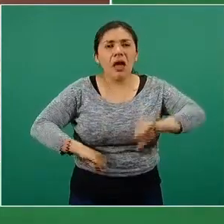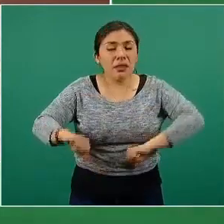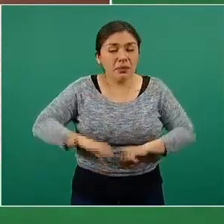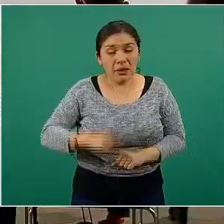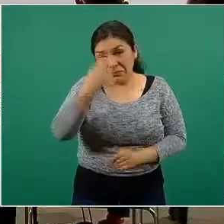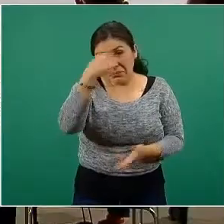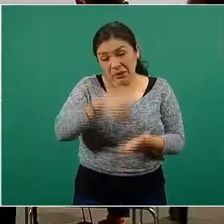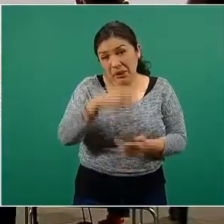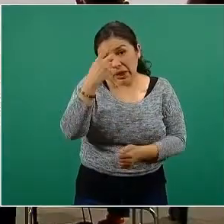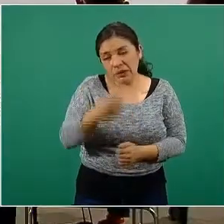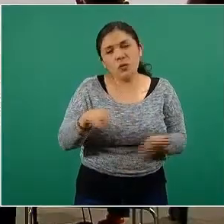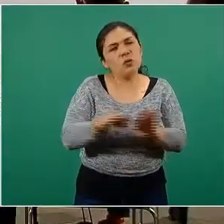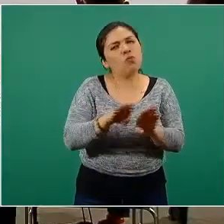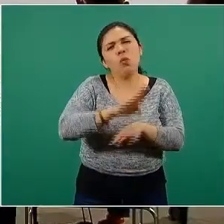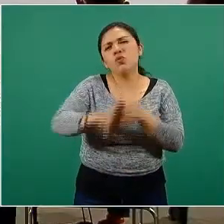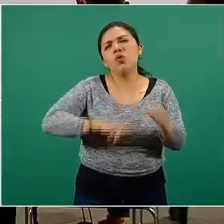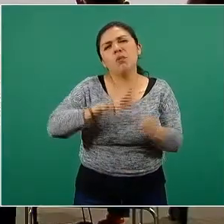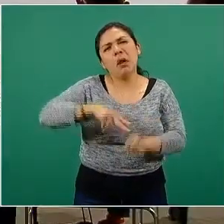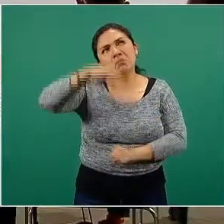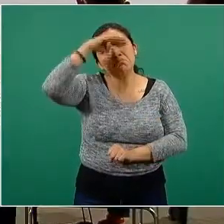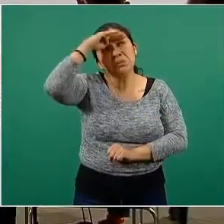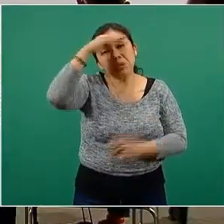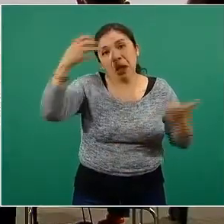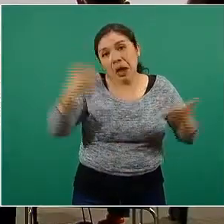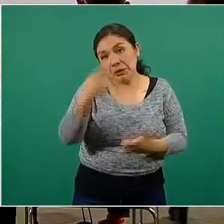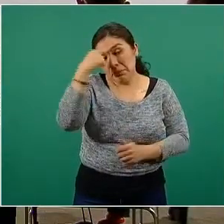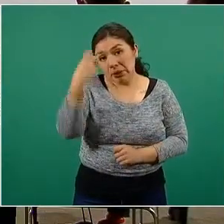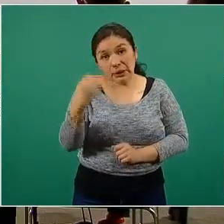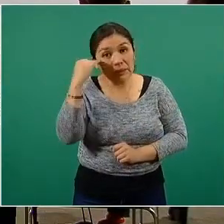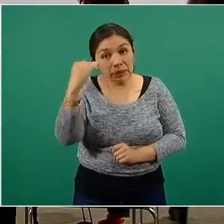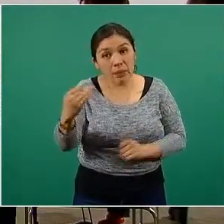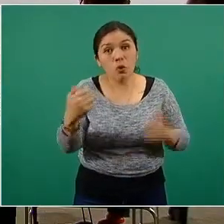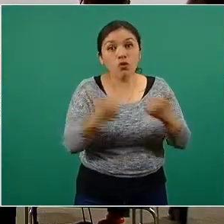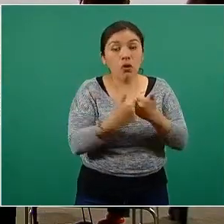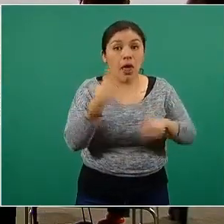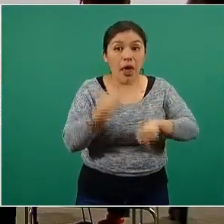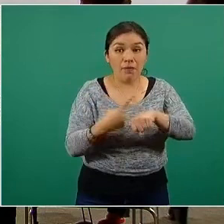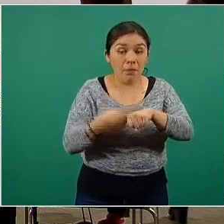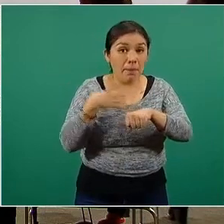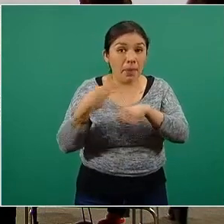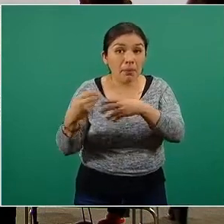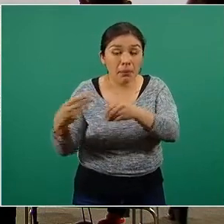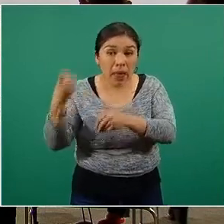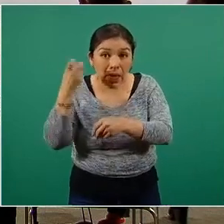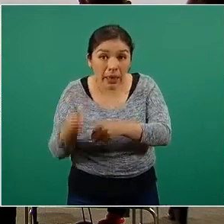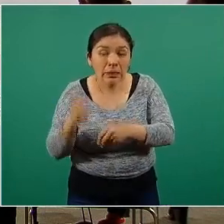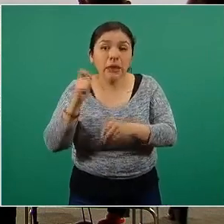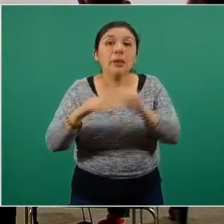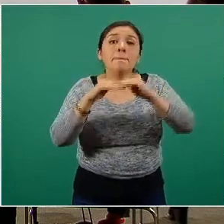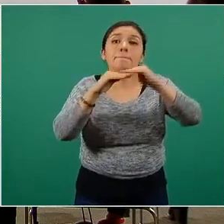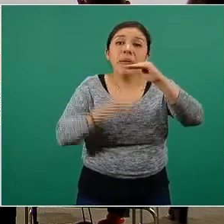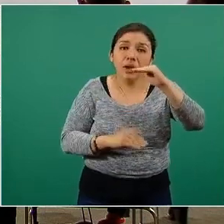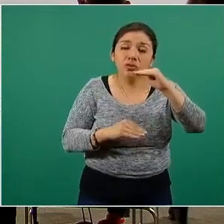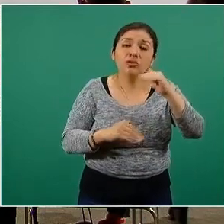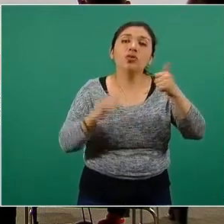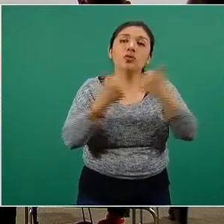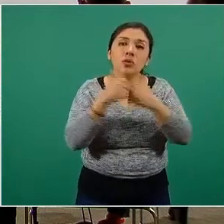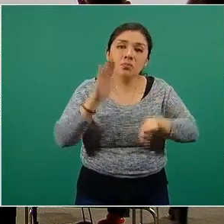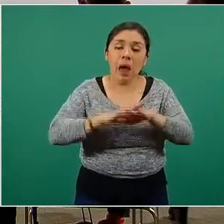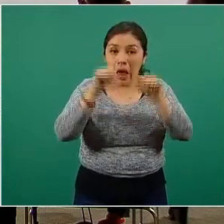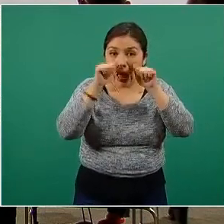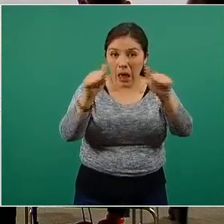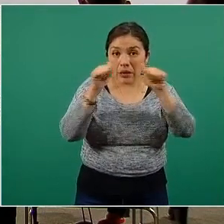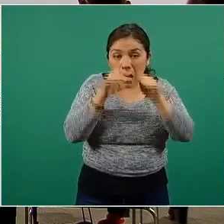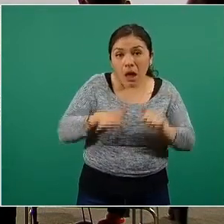que es parte de lo esperado en esta fase de la epidemia, baja transmisión comunitaria y un gran abordaje